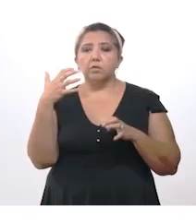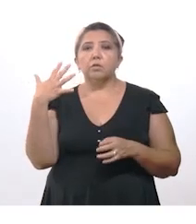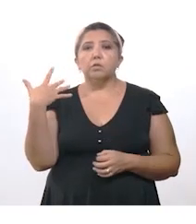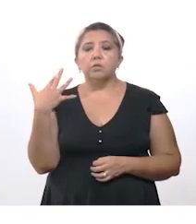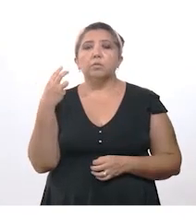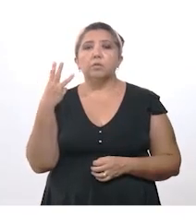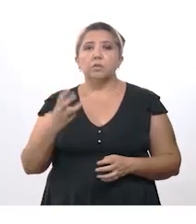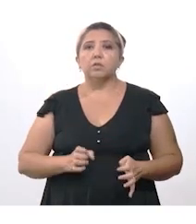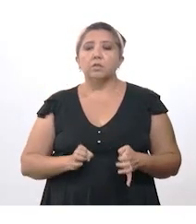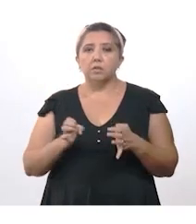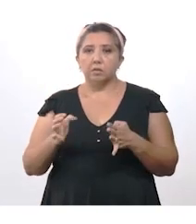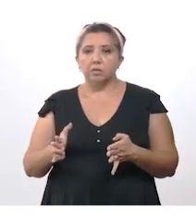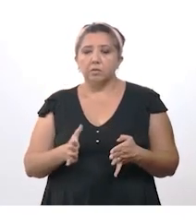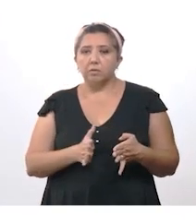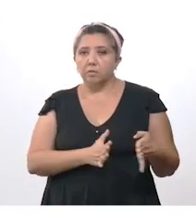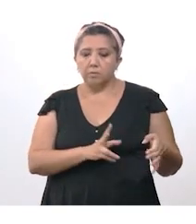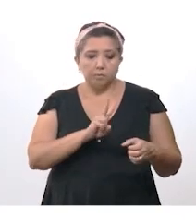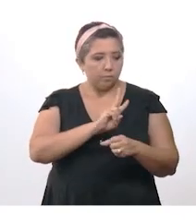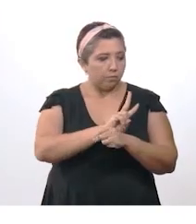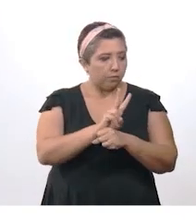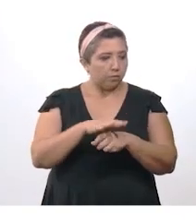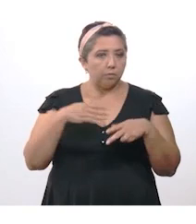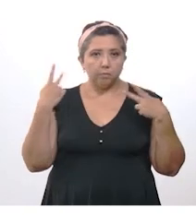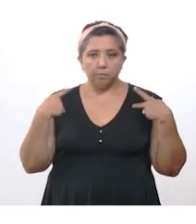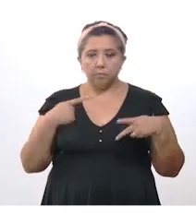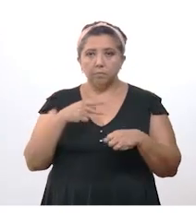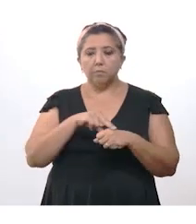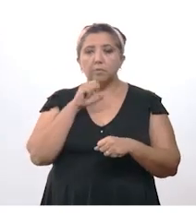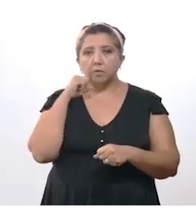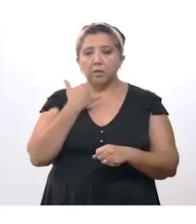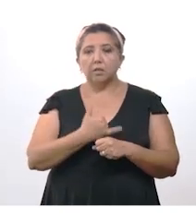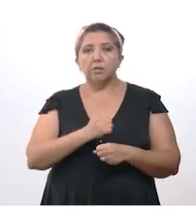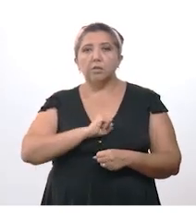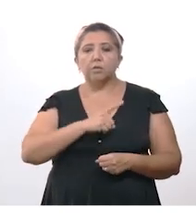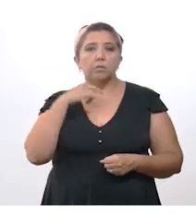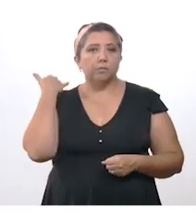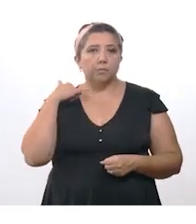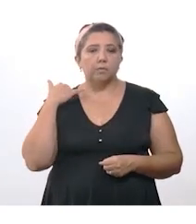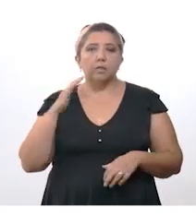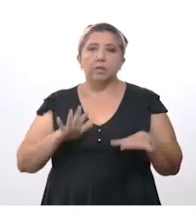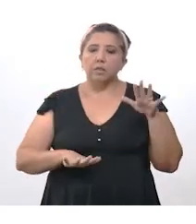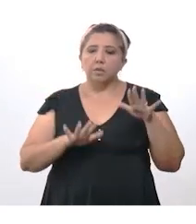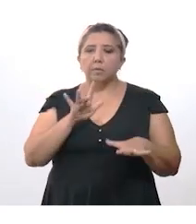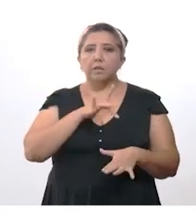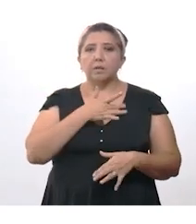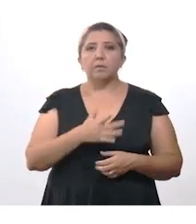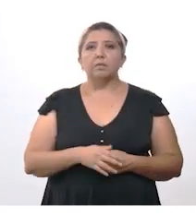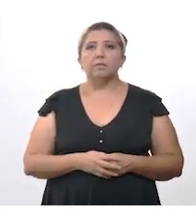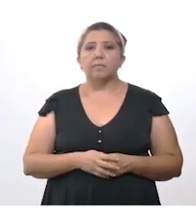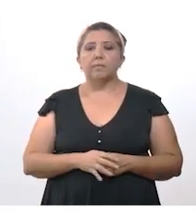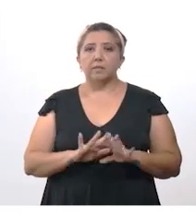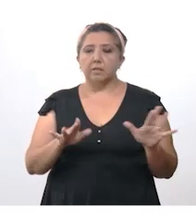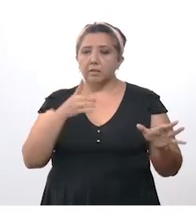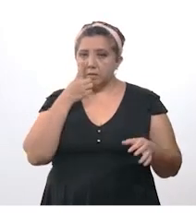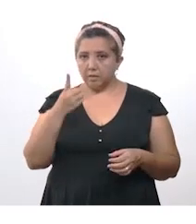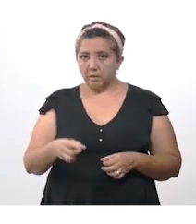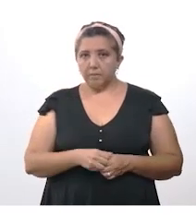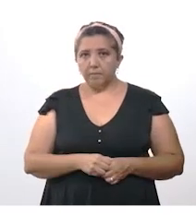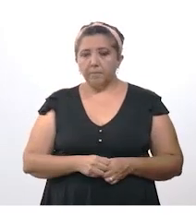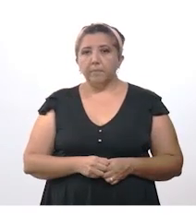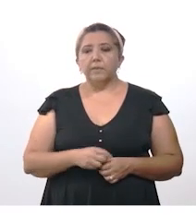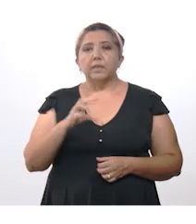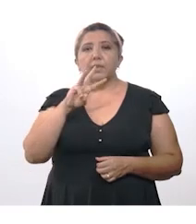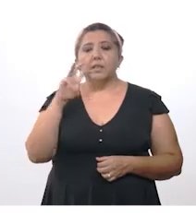1.853 están estables, aislados, monitoreados por personal médico de la Secretaría de Salud. Presentan síntomas leves. Como ya se